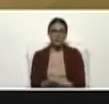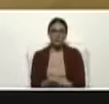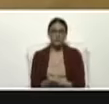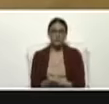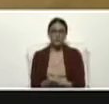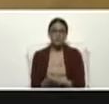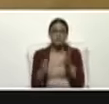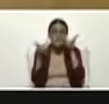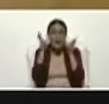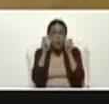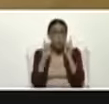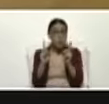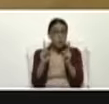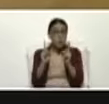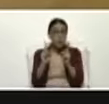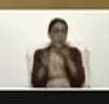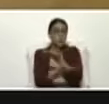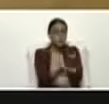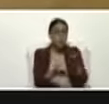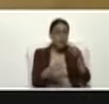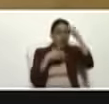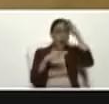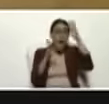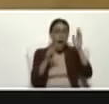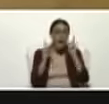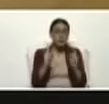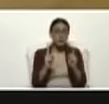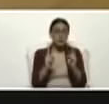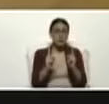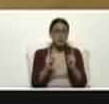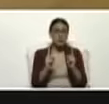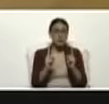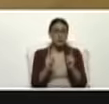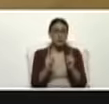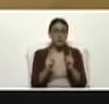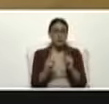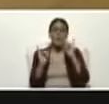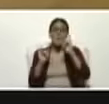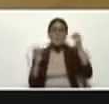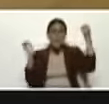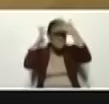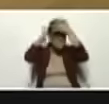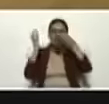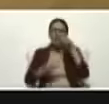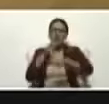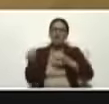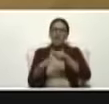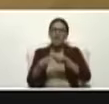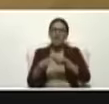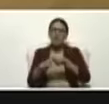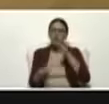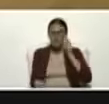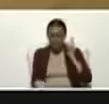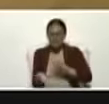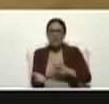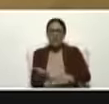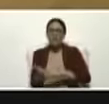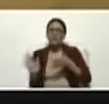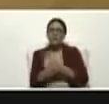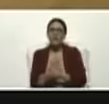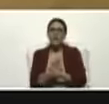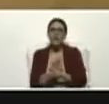Oído, militares de la patria, oído. Milei llegó y lo primero que hizo fue reconocer la